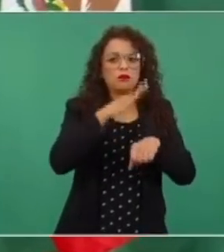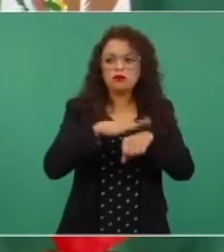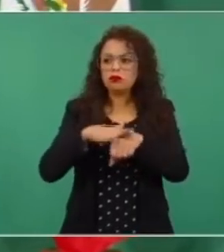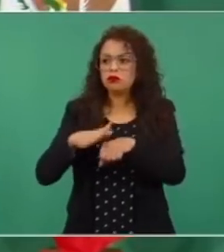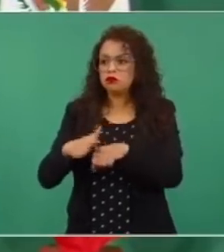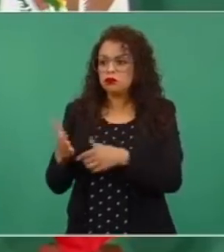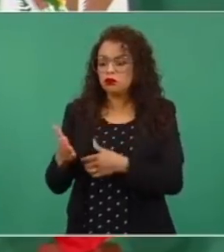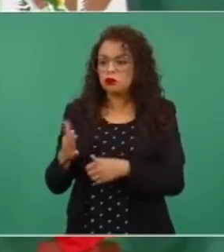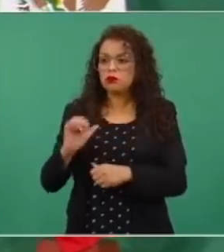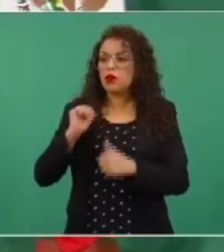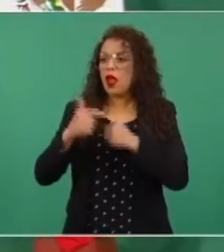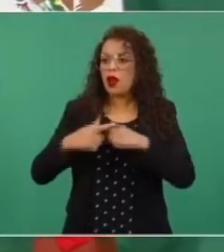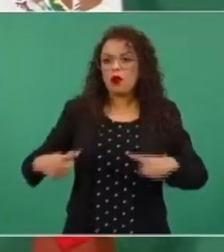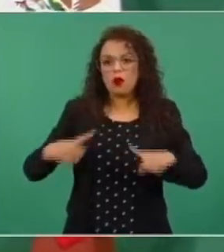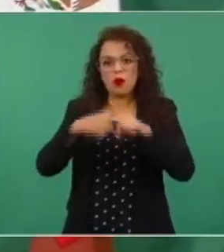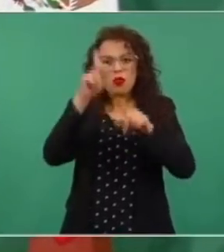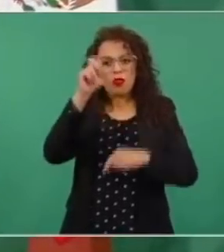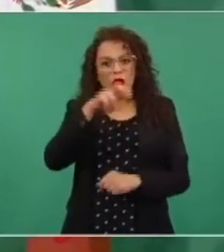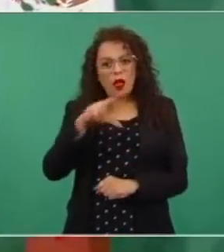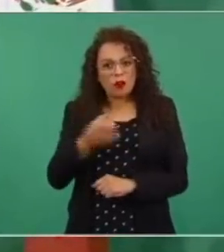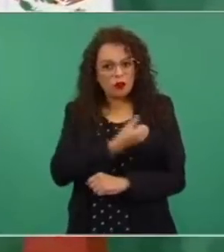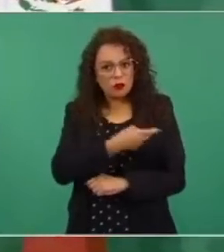de que hayan causado daño.